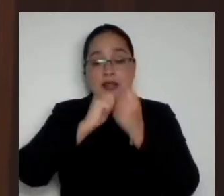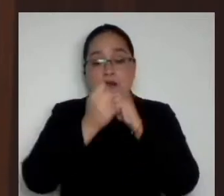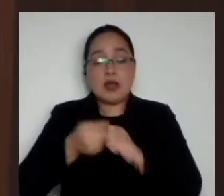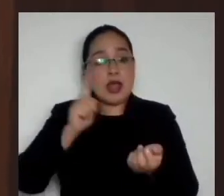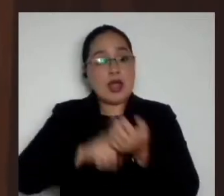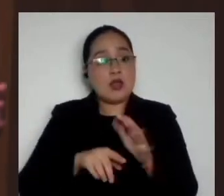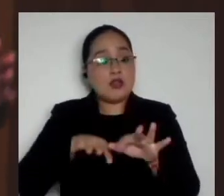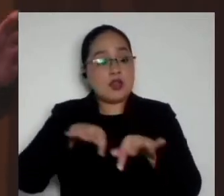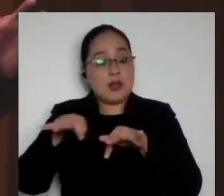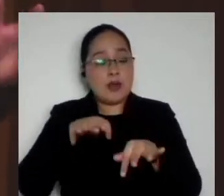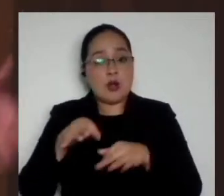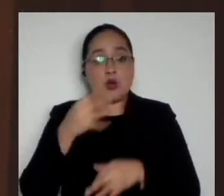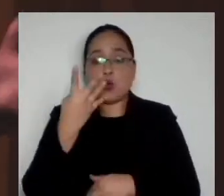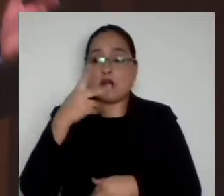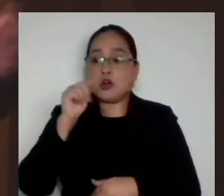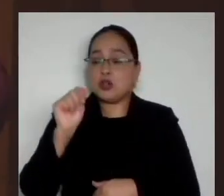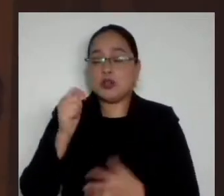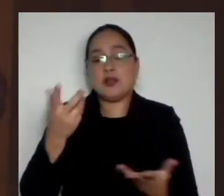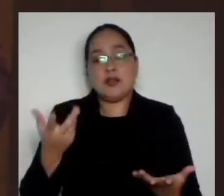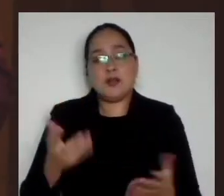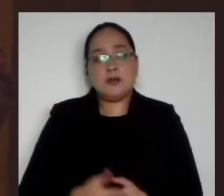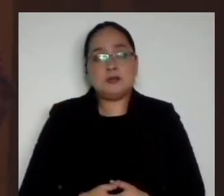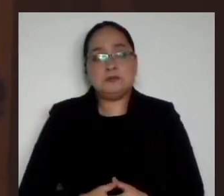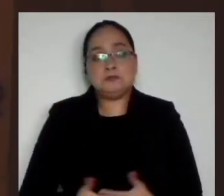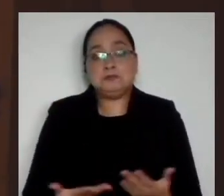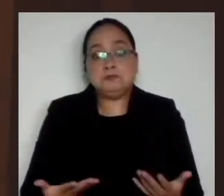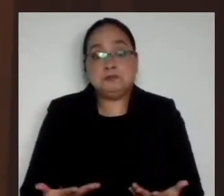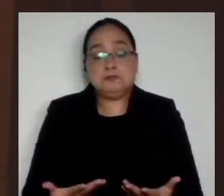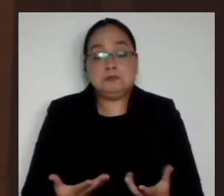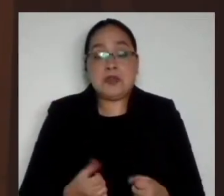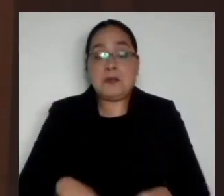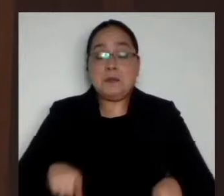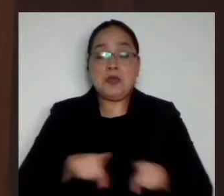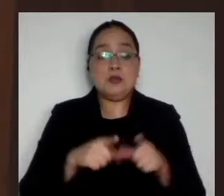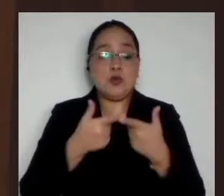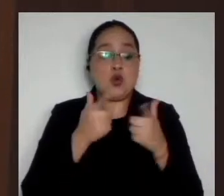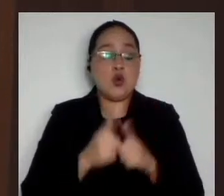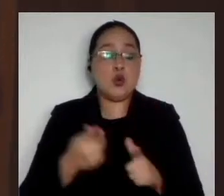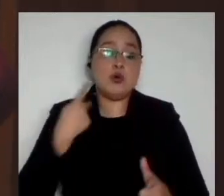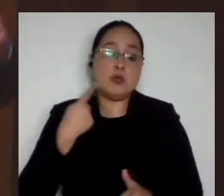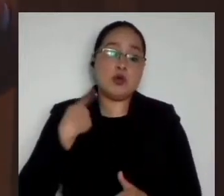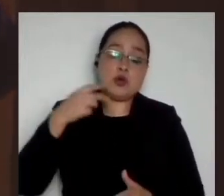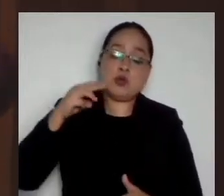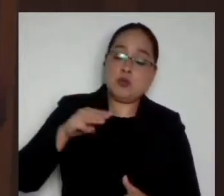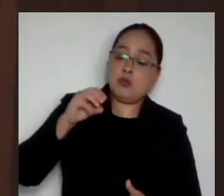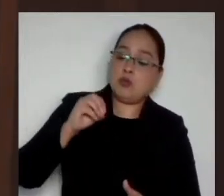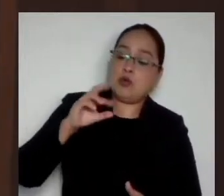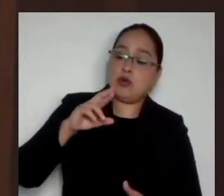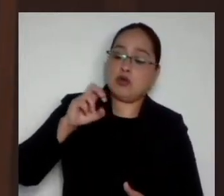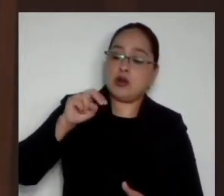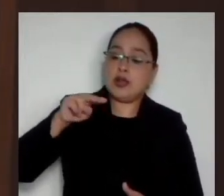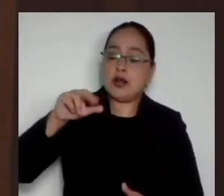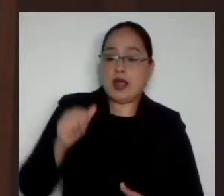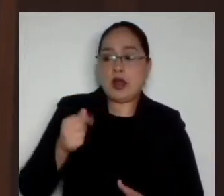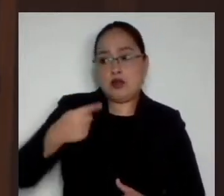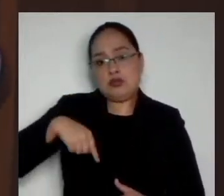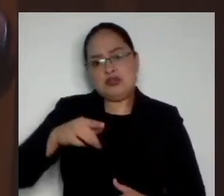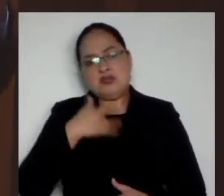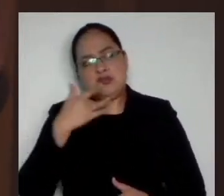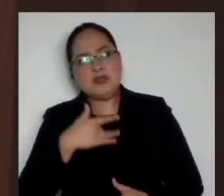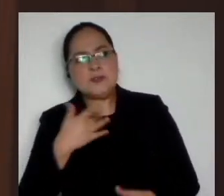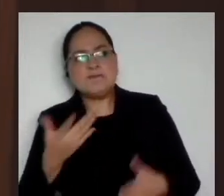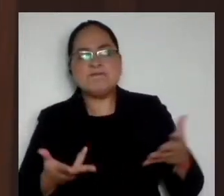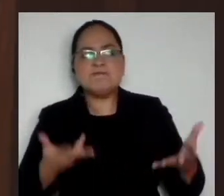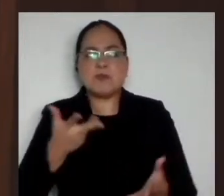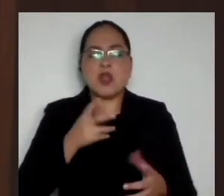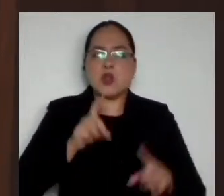O yo no sé, cuando menos en el grupo parlamentario de Morena, podemos tener nuestras reservas con la actuación de